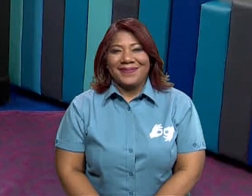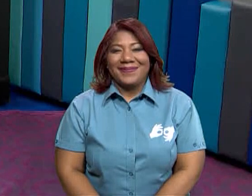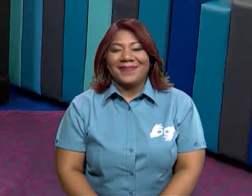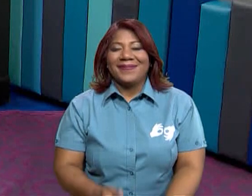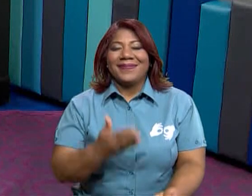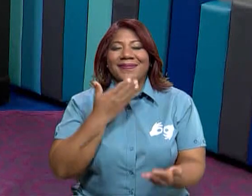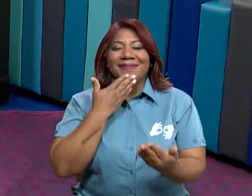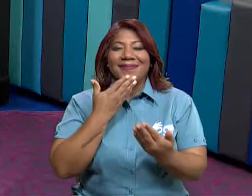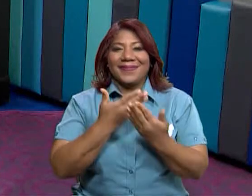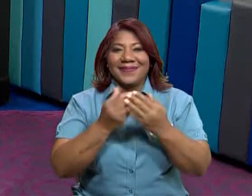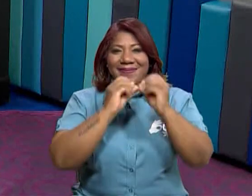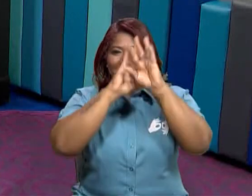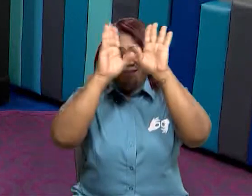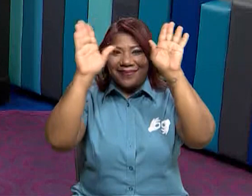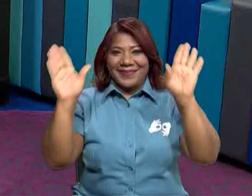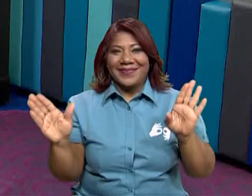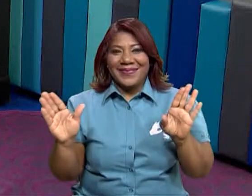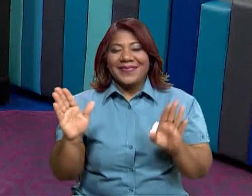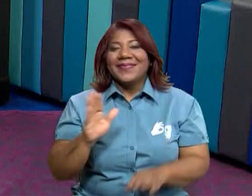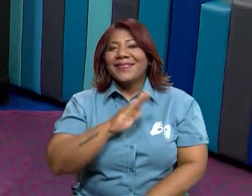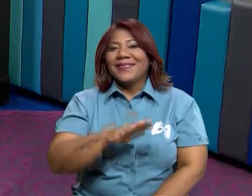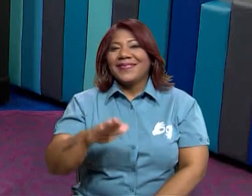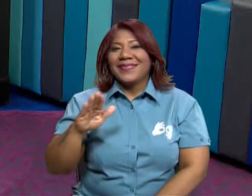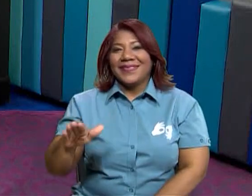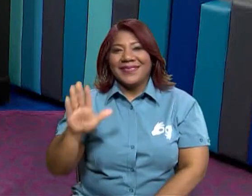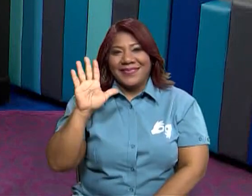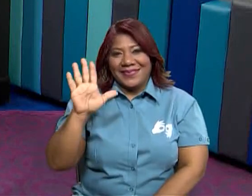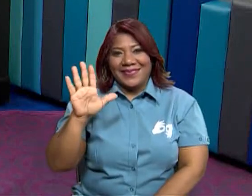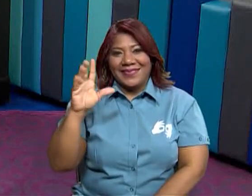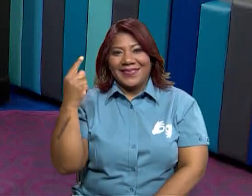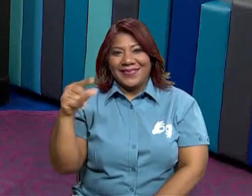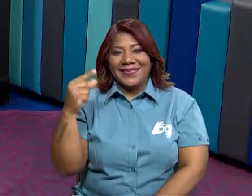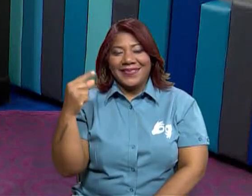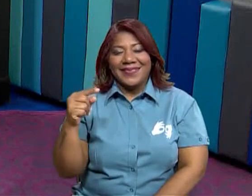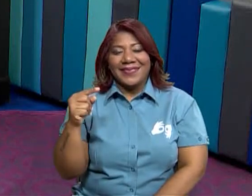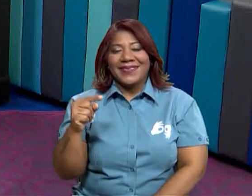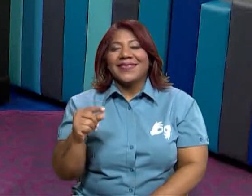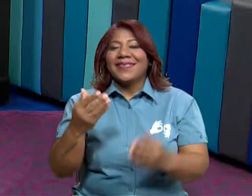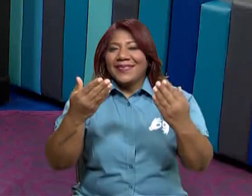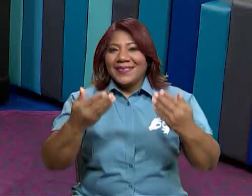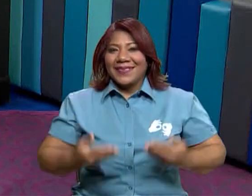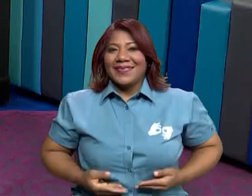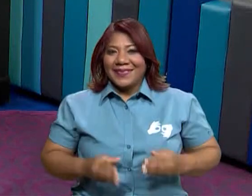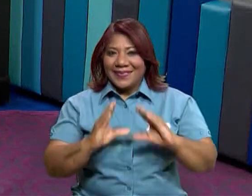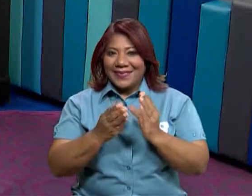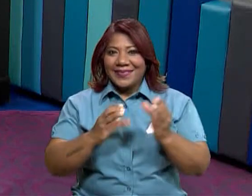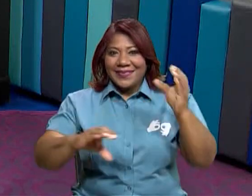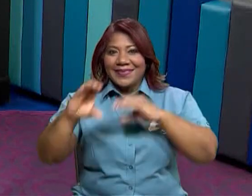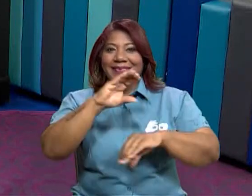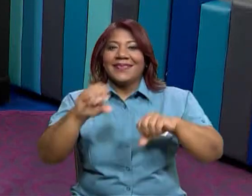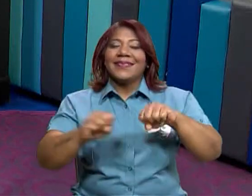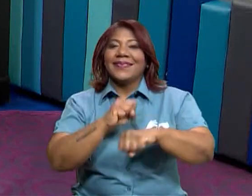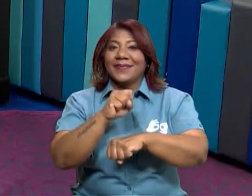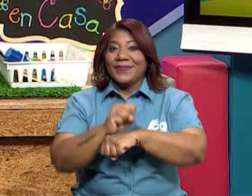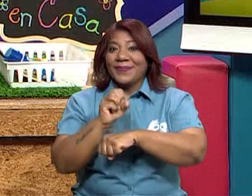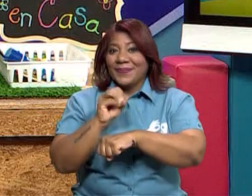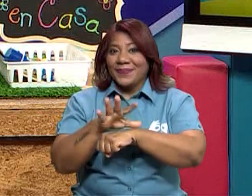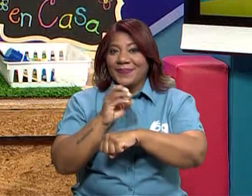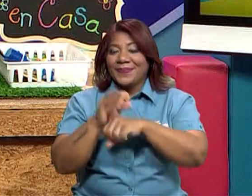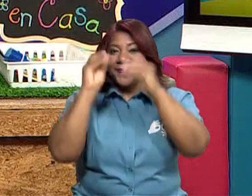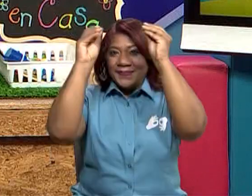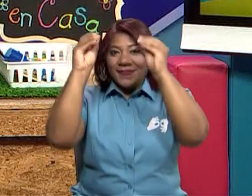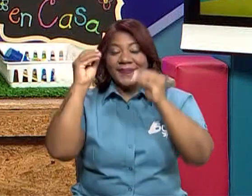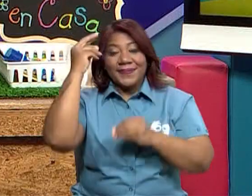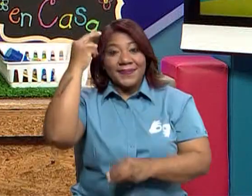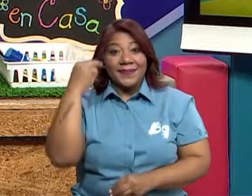Muy buenos días, mis chicos de quinto grado. Bienvenido a la clase de Ciencias Sociales con los ajustes razonables. Soy su maestra